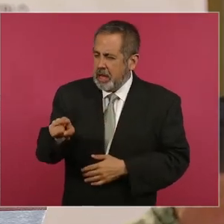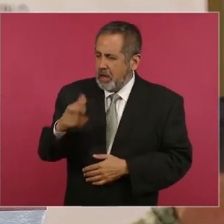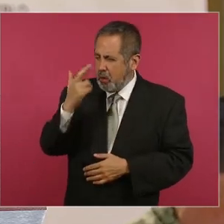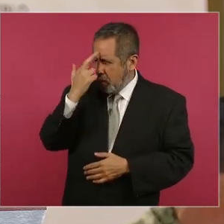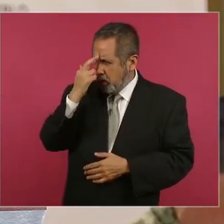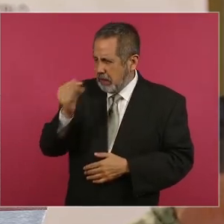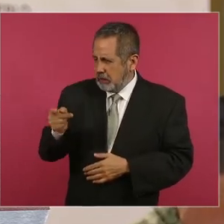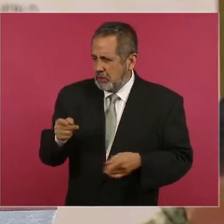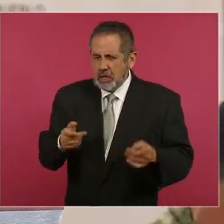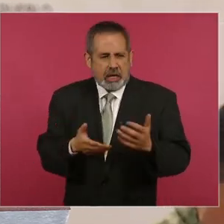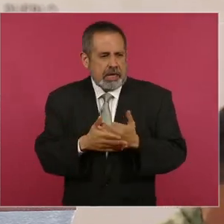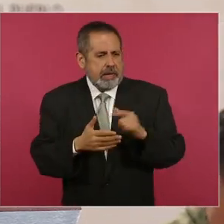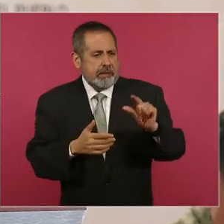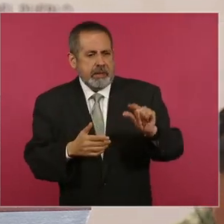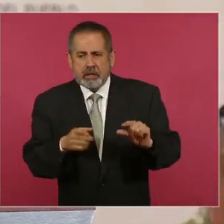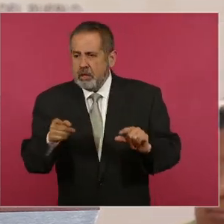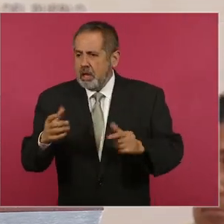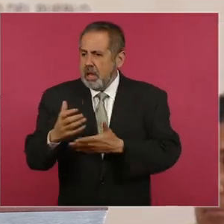Además,